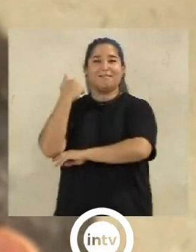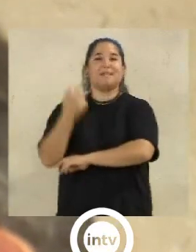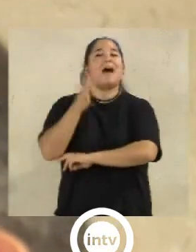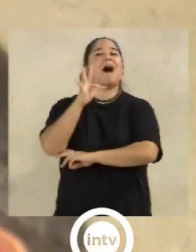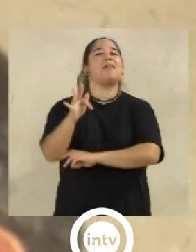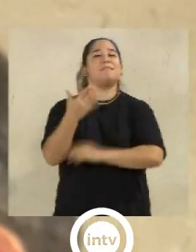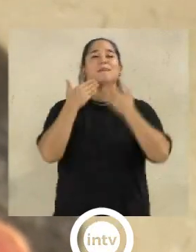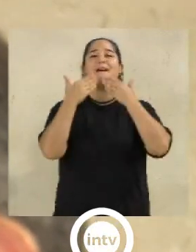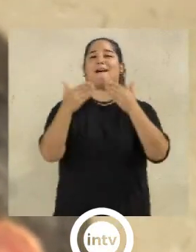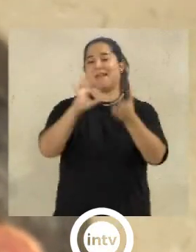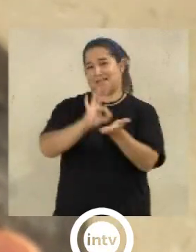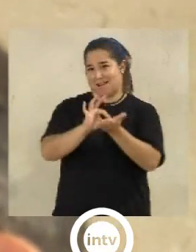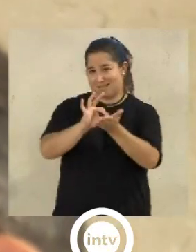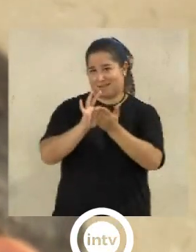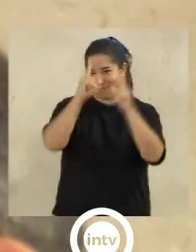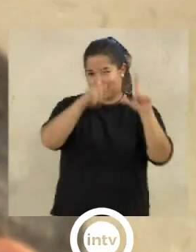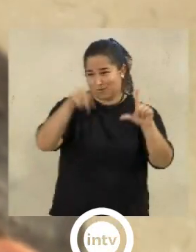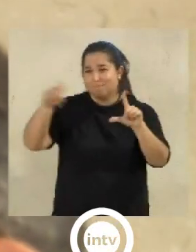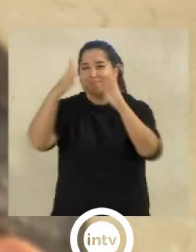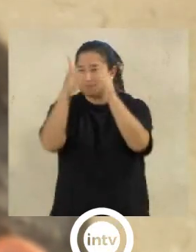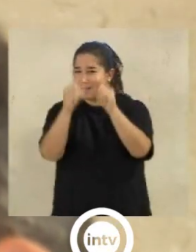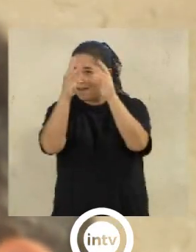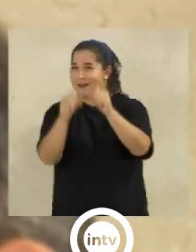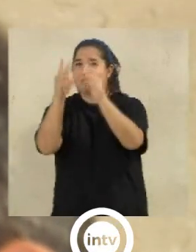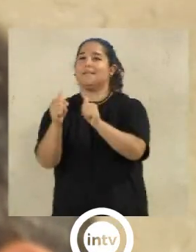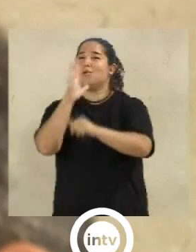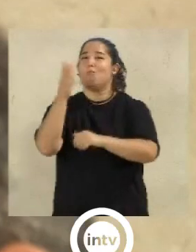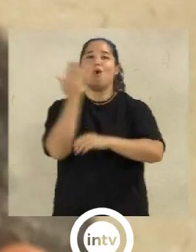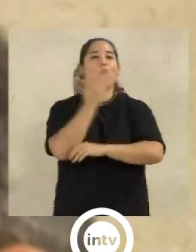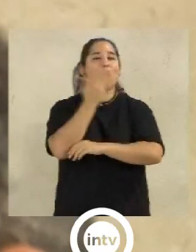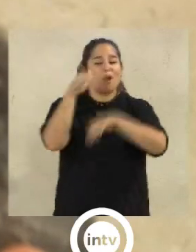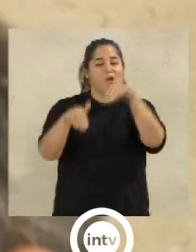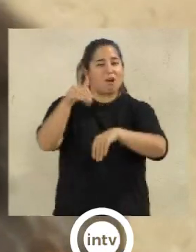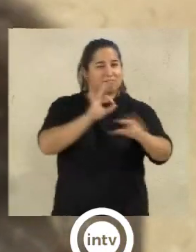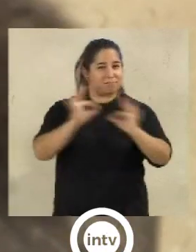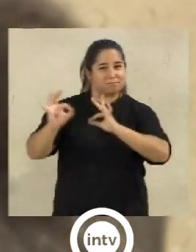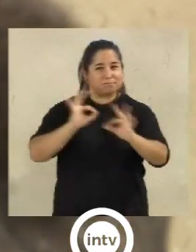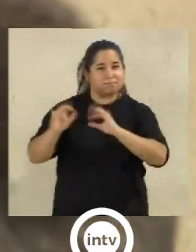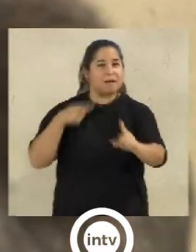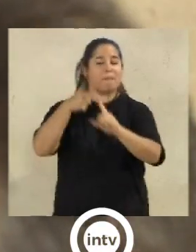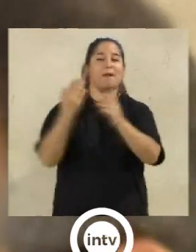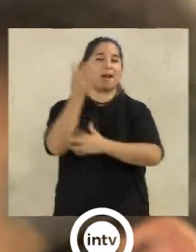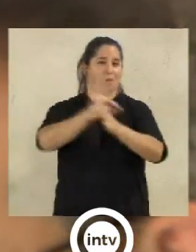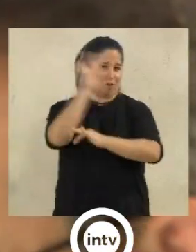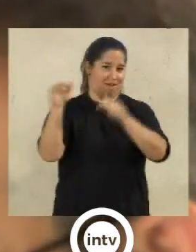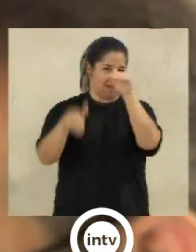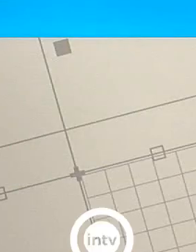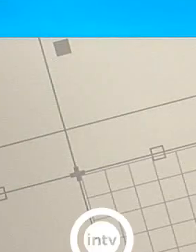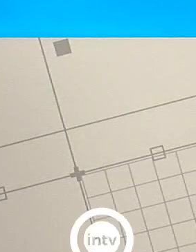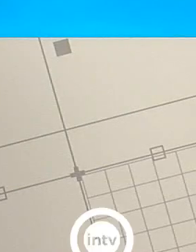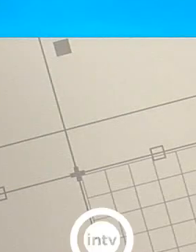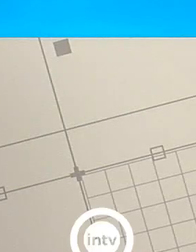servicio de estadística y de subalterno que prepararon los colegios electorales de nuestra ciudad para para la jornada electoral de